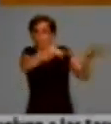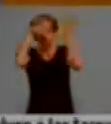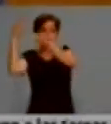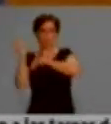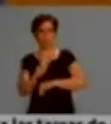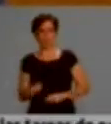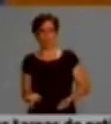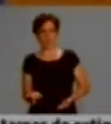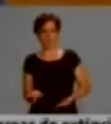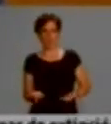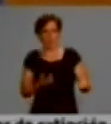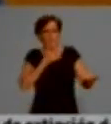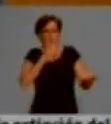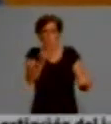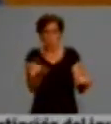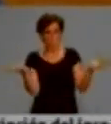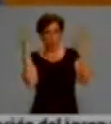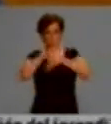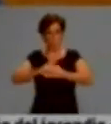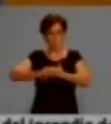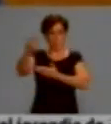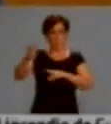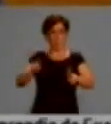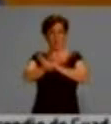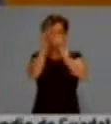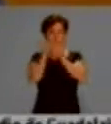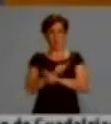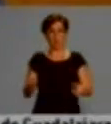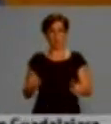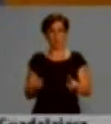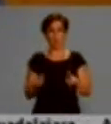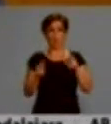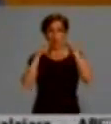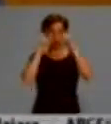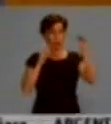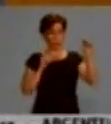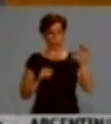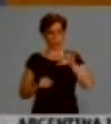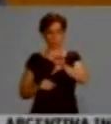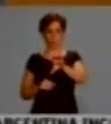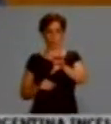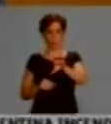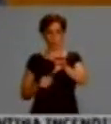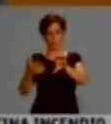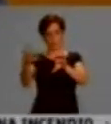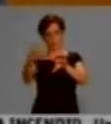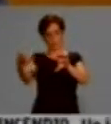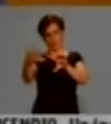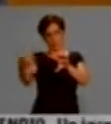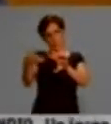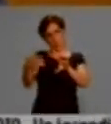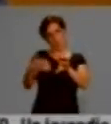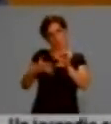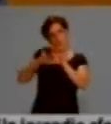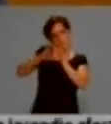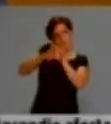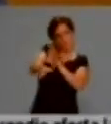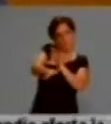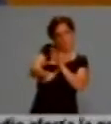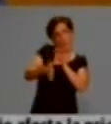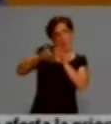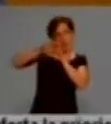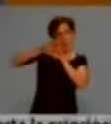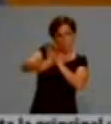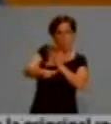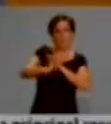le da vergüenza que en la prensa internacional, junto a una foto suya, tengan que explicar el doble sentido del significado